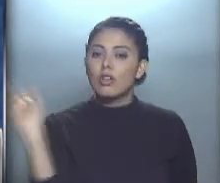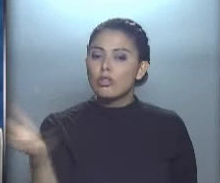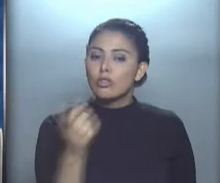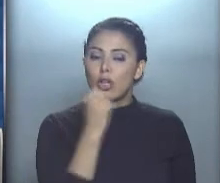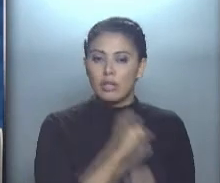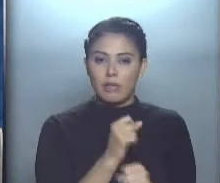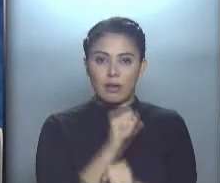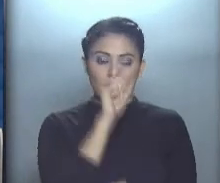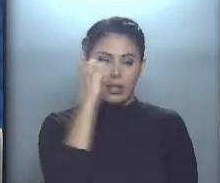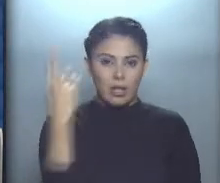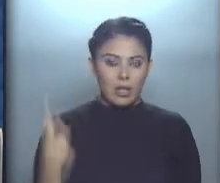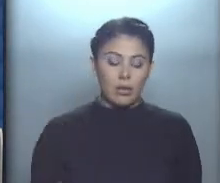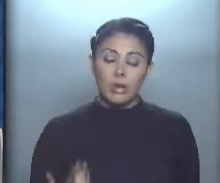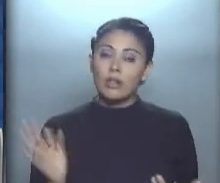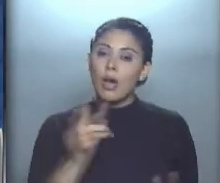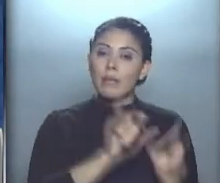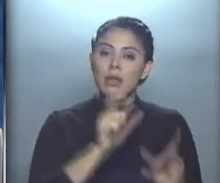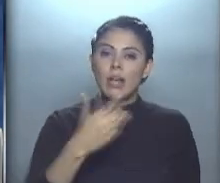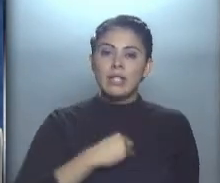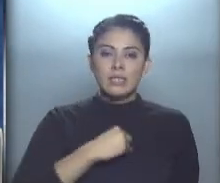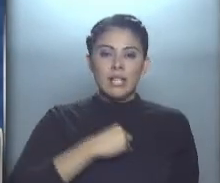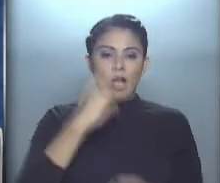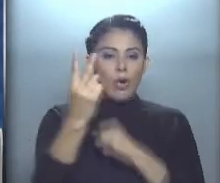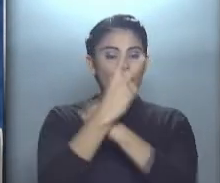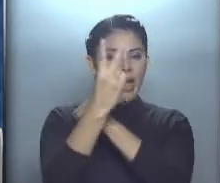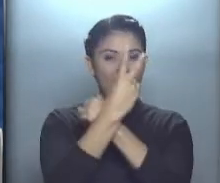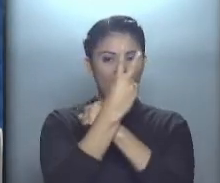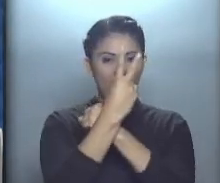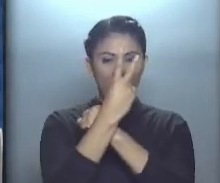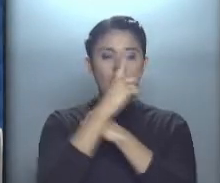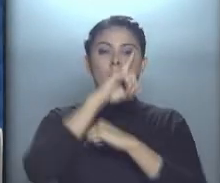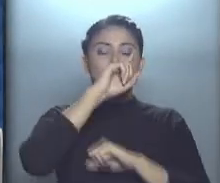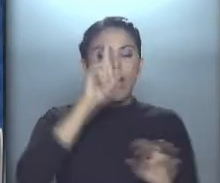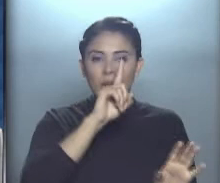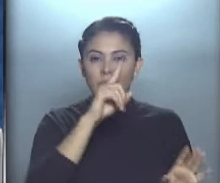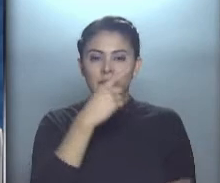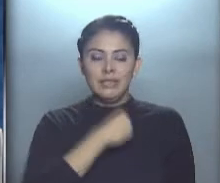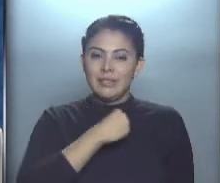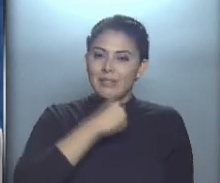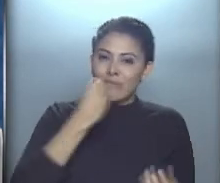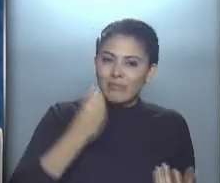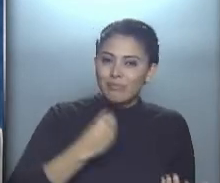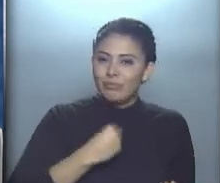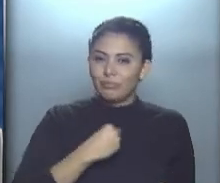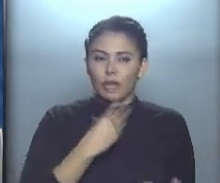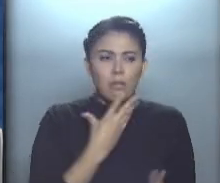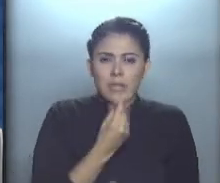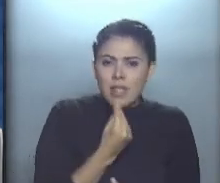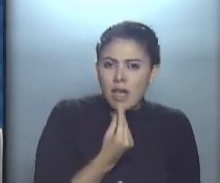las mismas para que los ciudadanos se sientan protegidos, no se sientan con